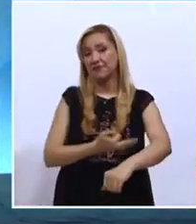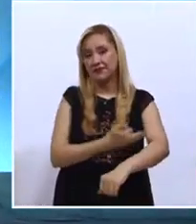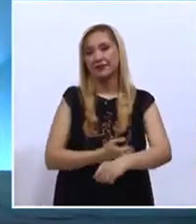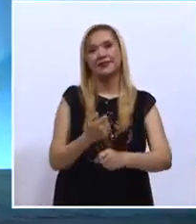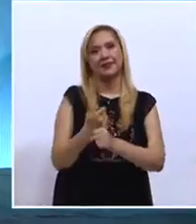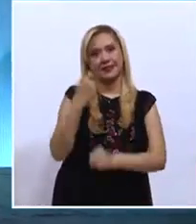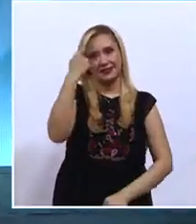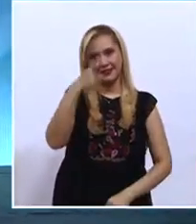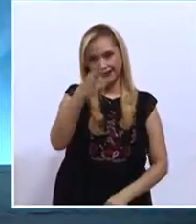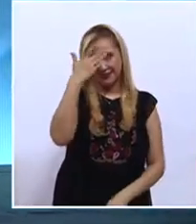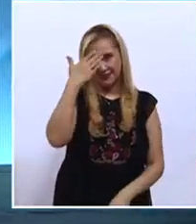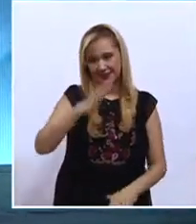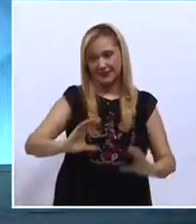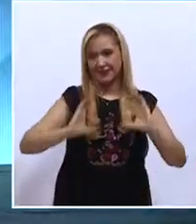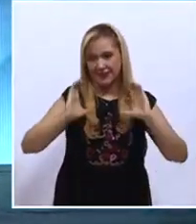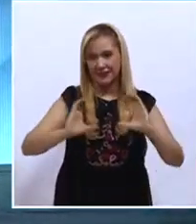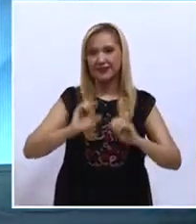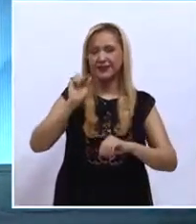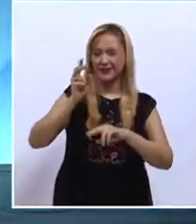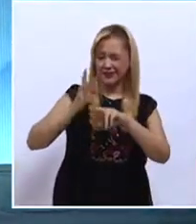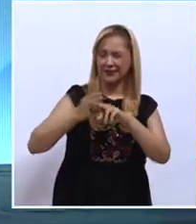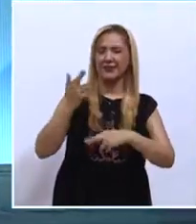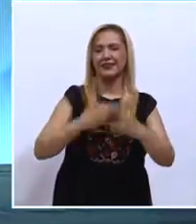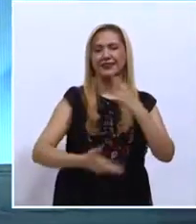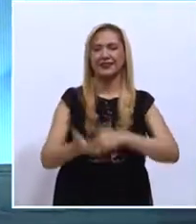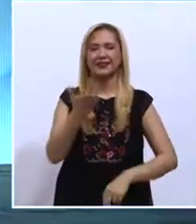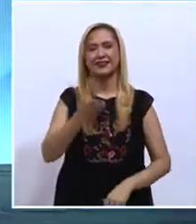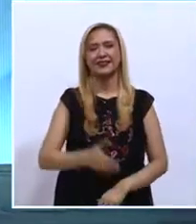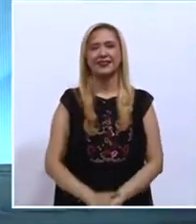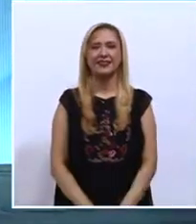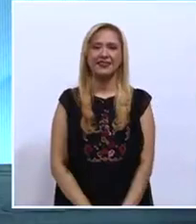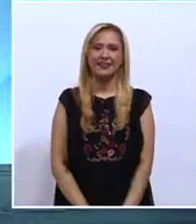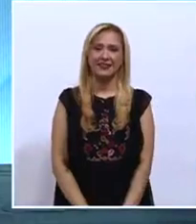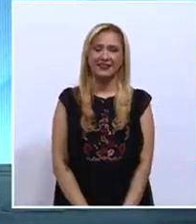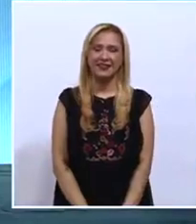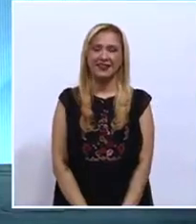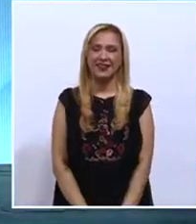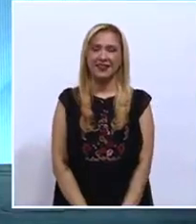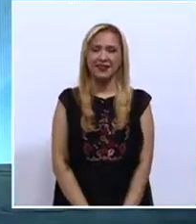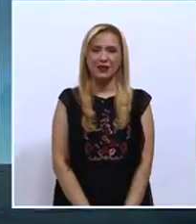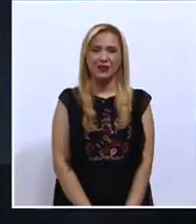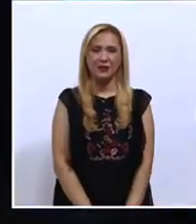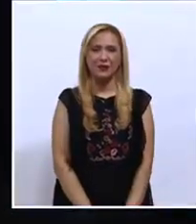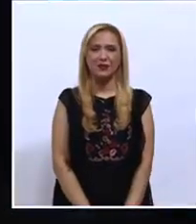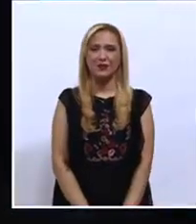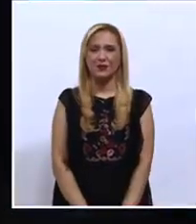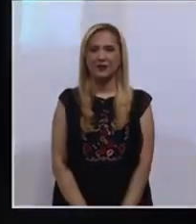que tome sus precauciones. Vamos a una pausa y regresamos.